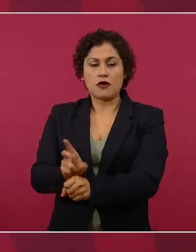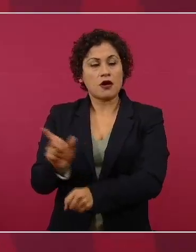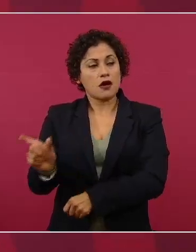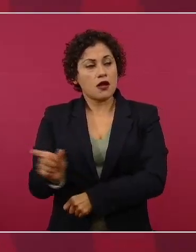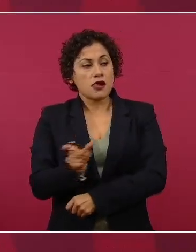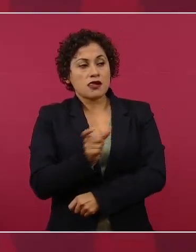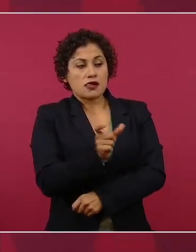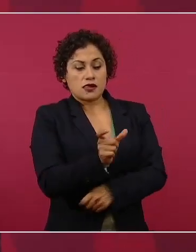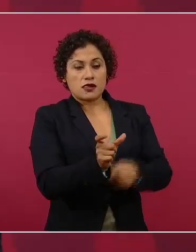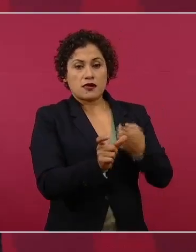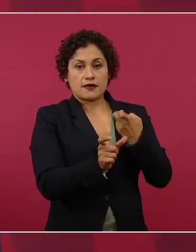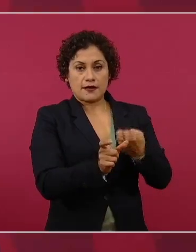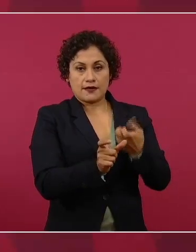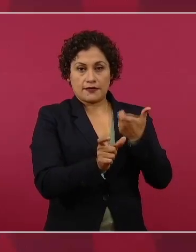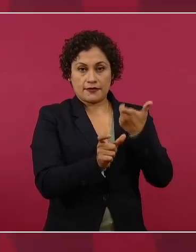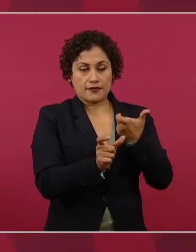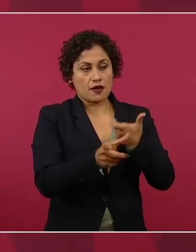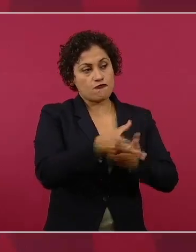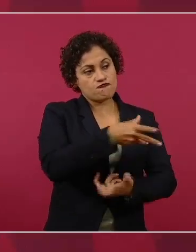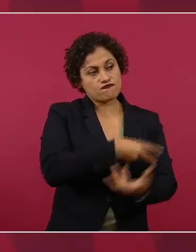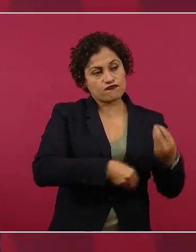¿Se acuerdan de los